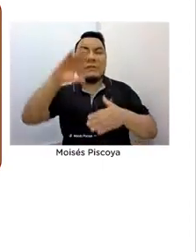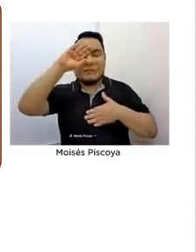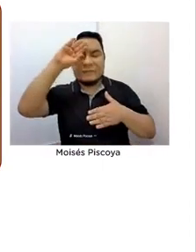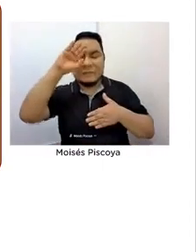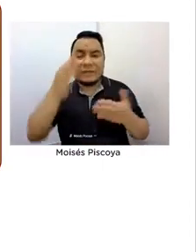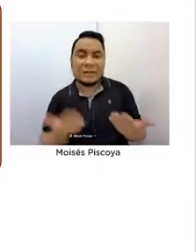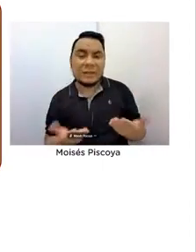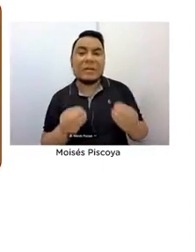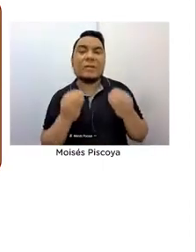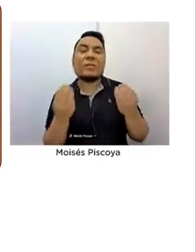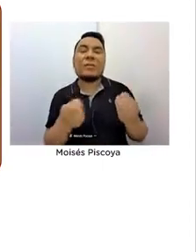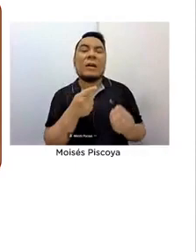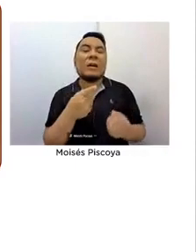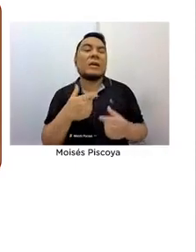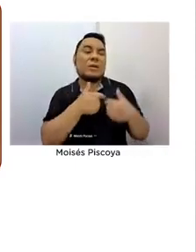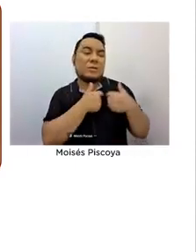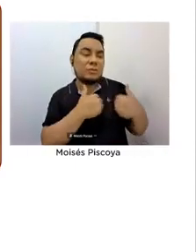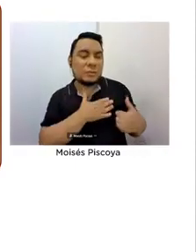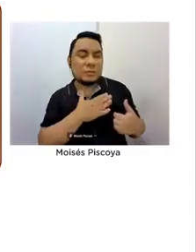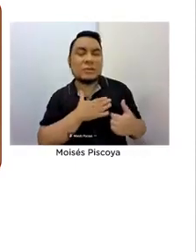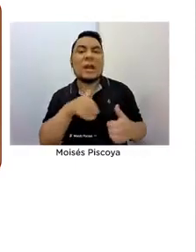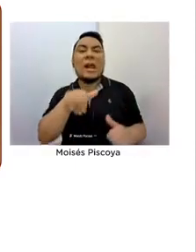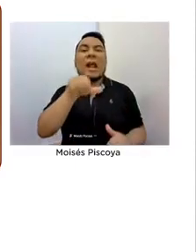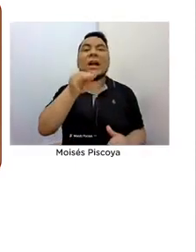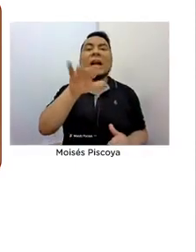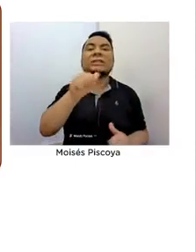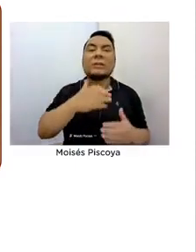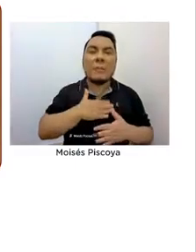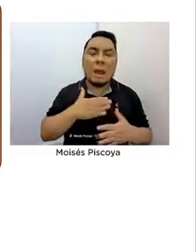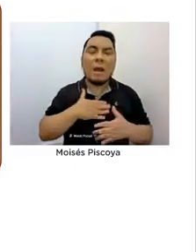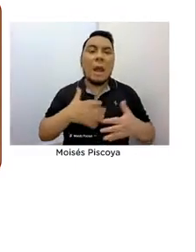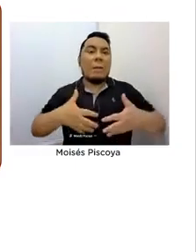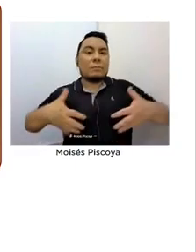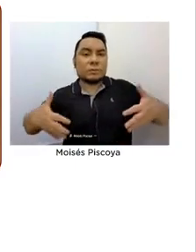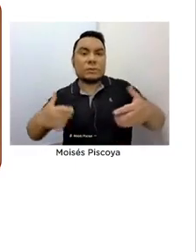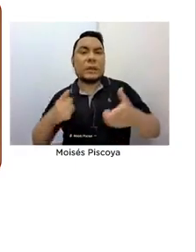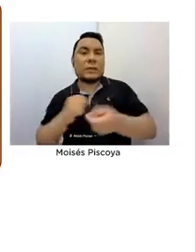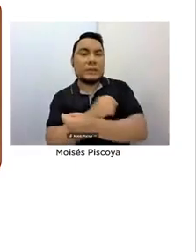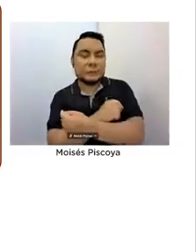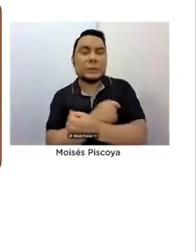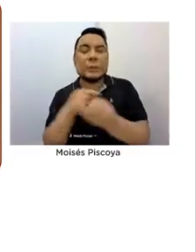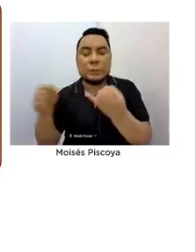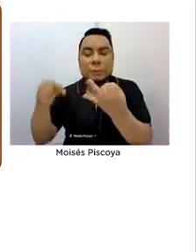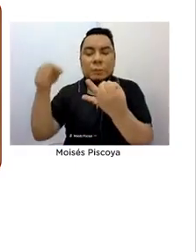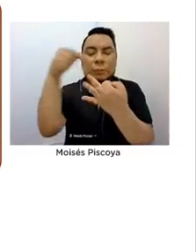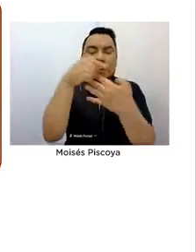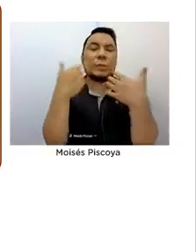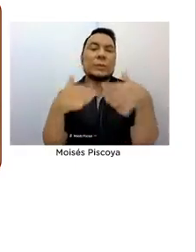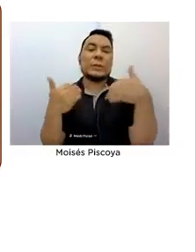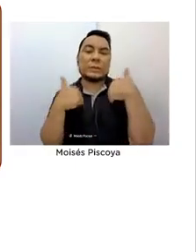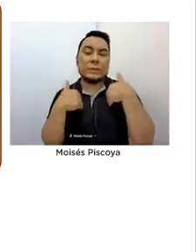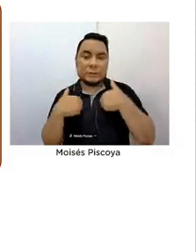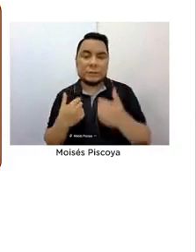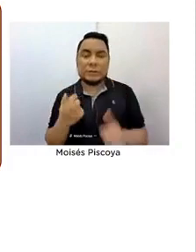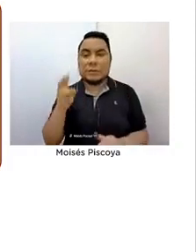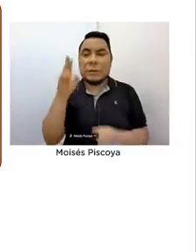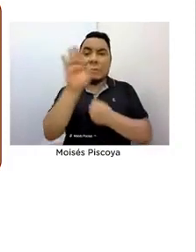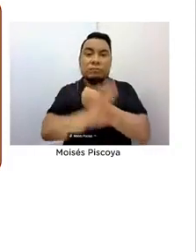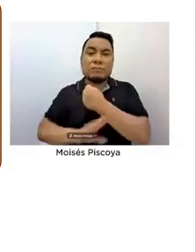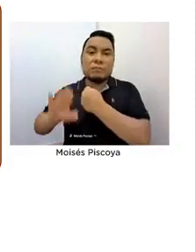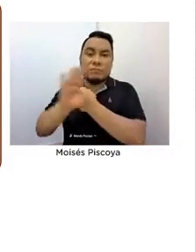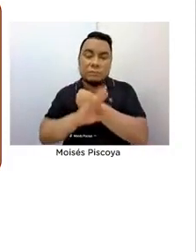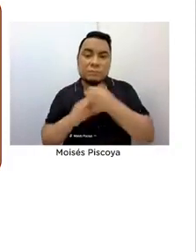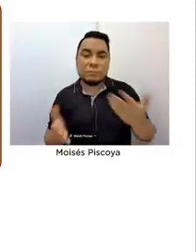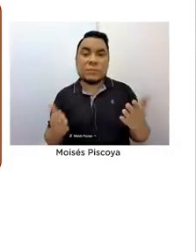enfermedades cardiovasculares, asma, obesidad, cáncer. Hay que tener doble protección,